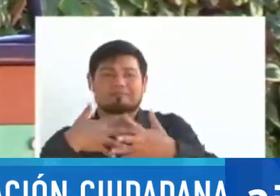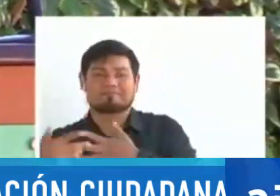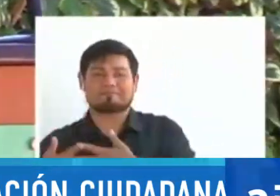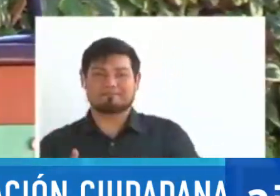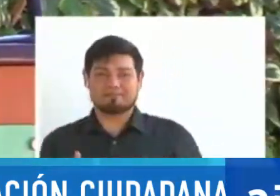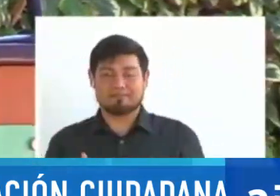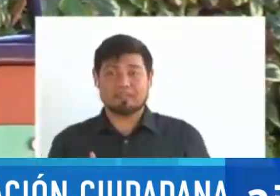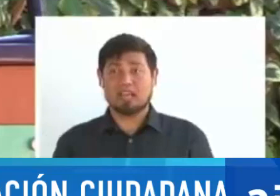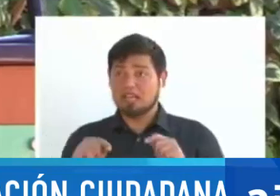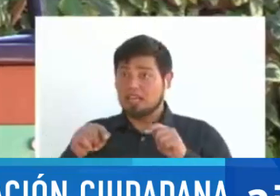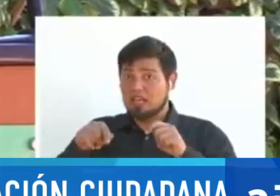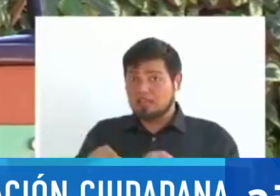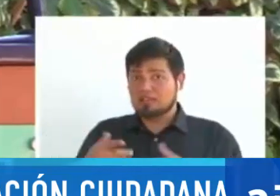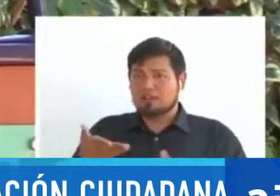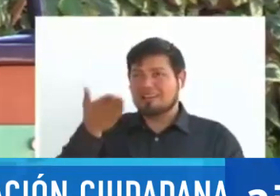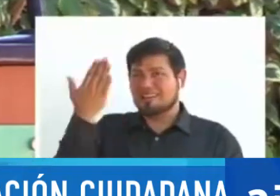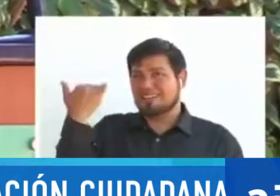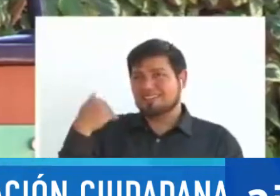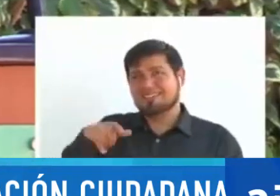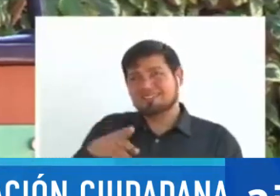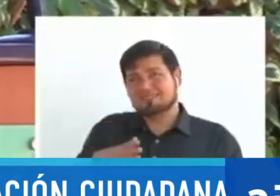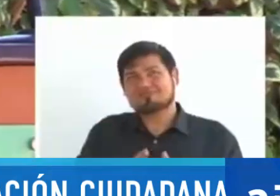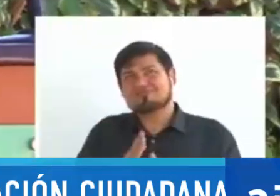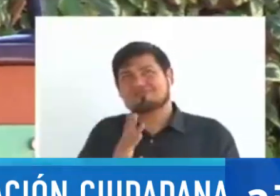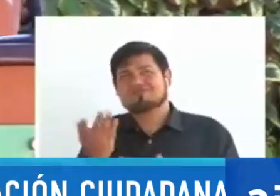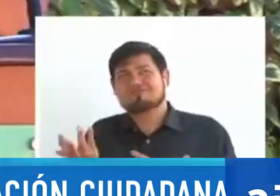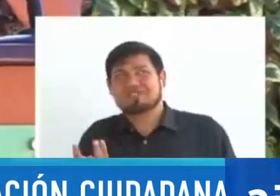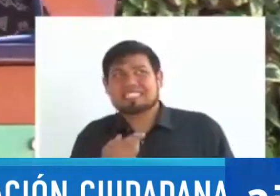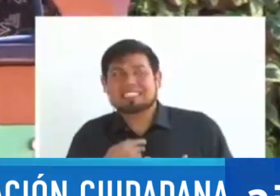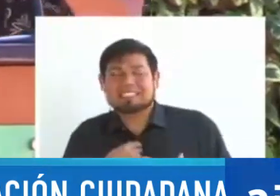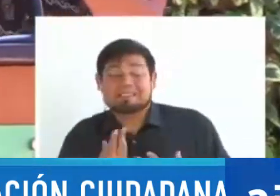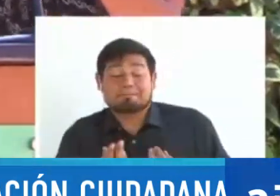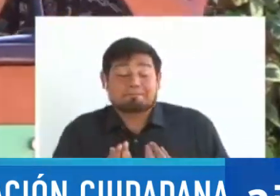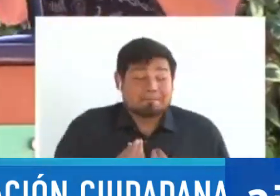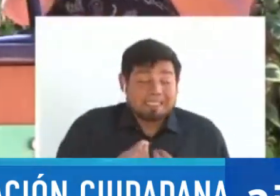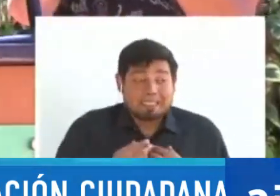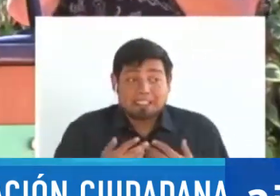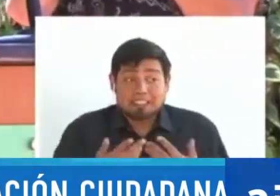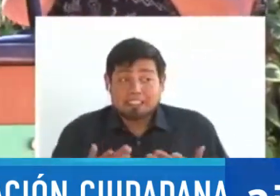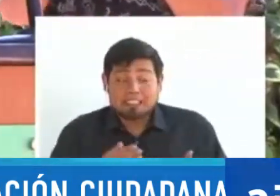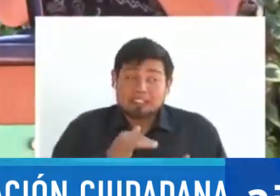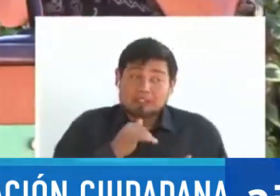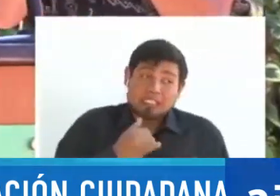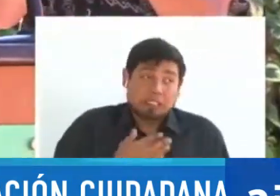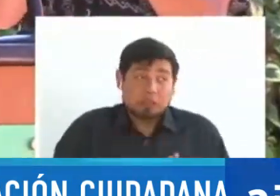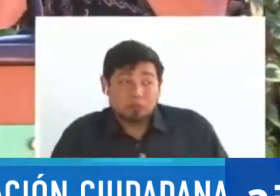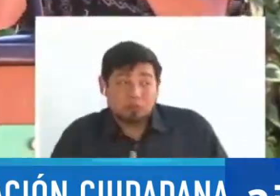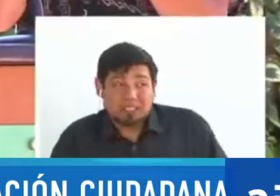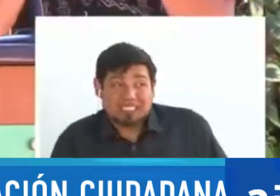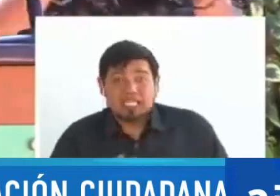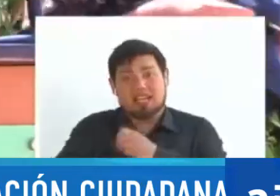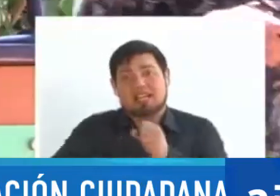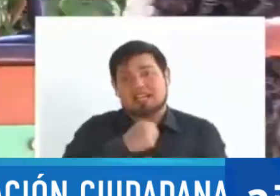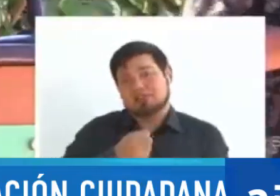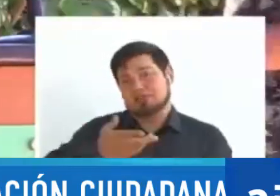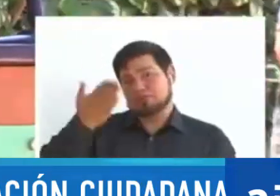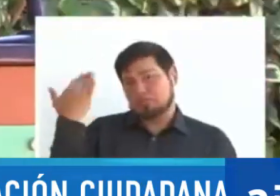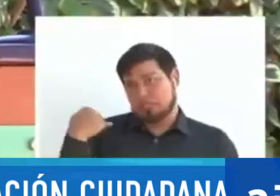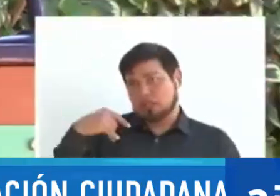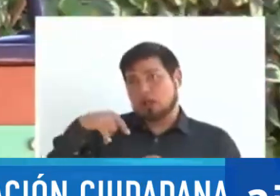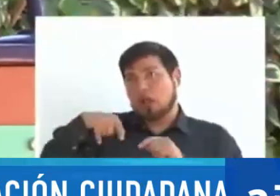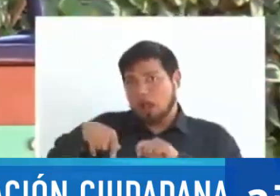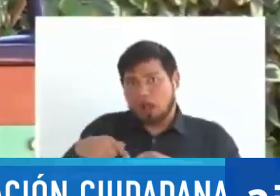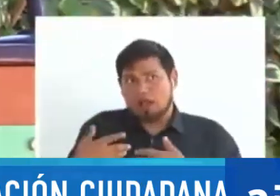tanto, esto que partió como una iniciativa tal vez tímida el año pasado, para ver cómo funcionaba, tuvimos